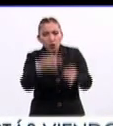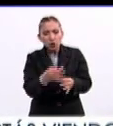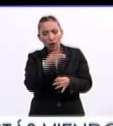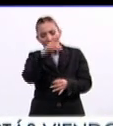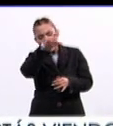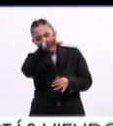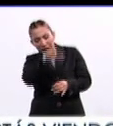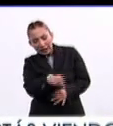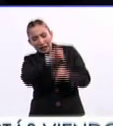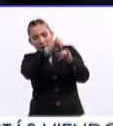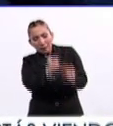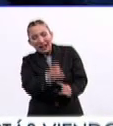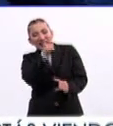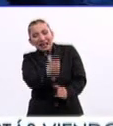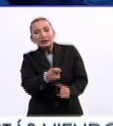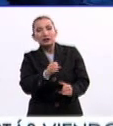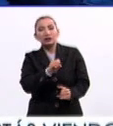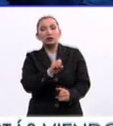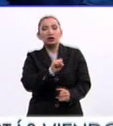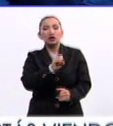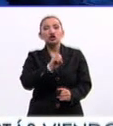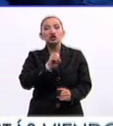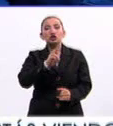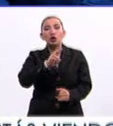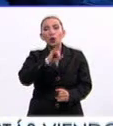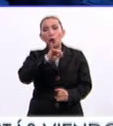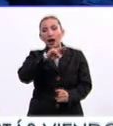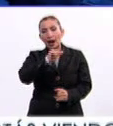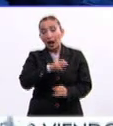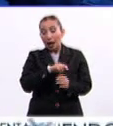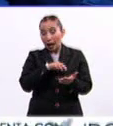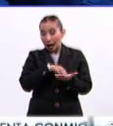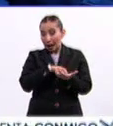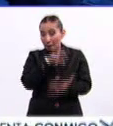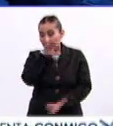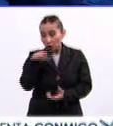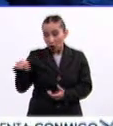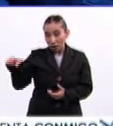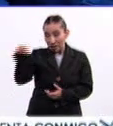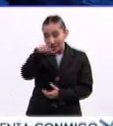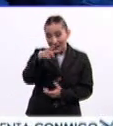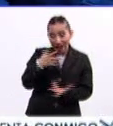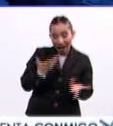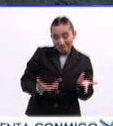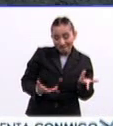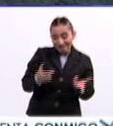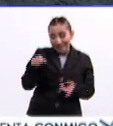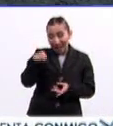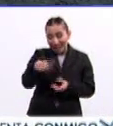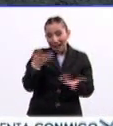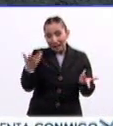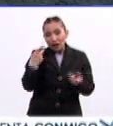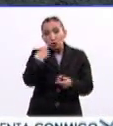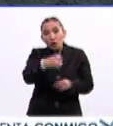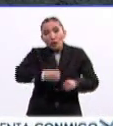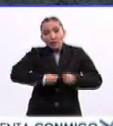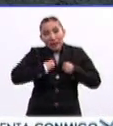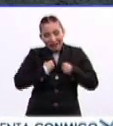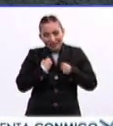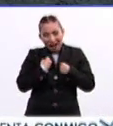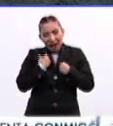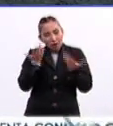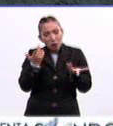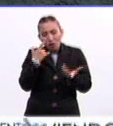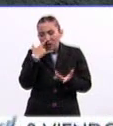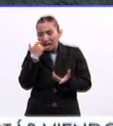del personaje. La mayoría de las acciones que ella toma en su vida son misteriosas.